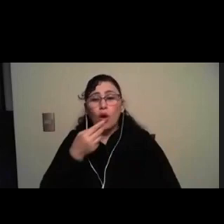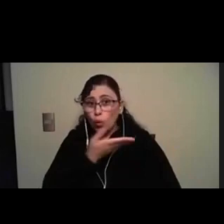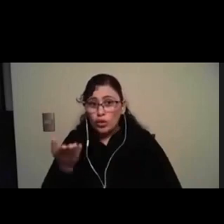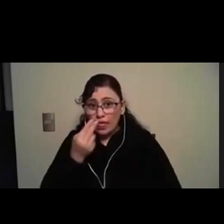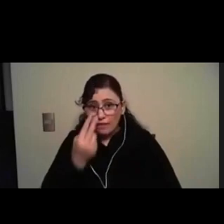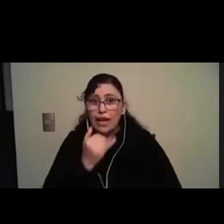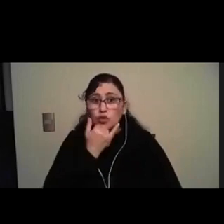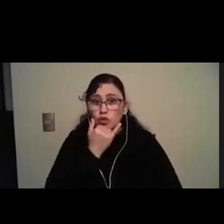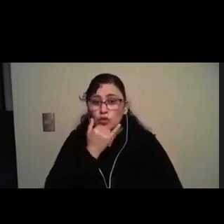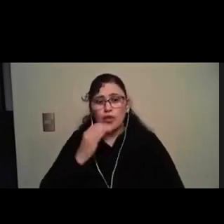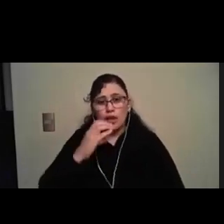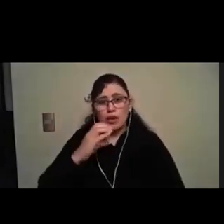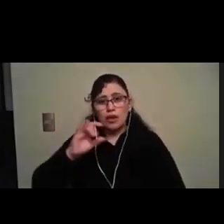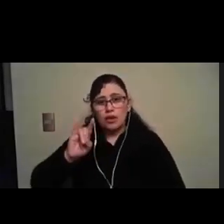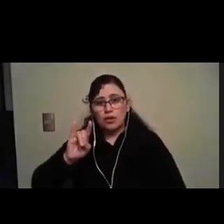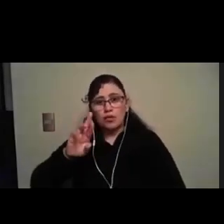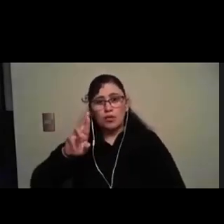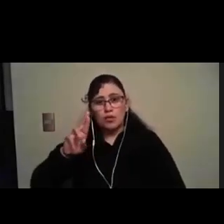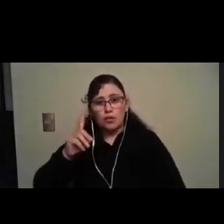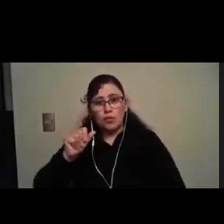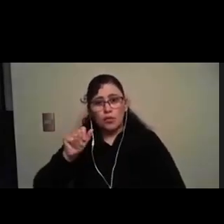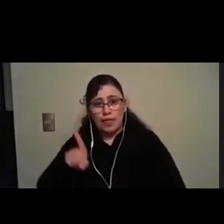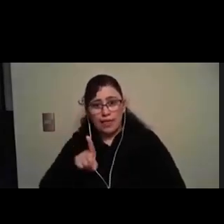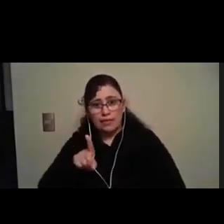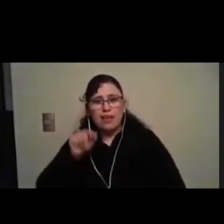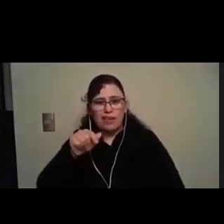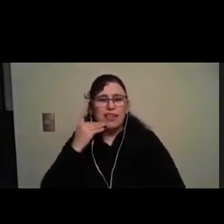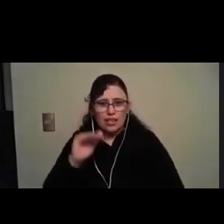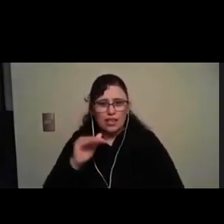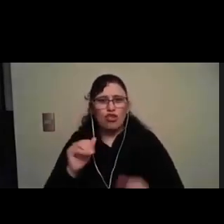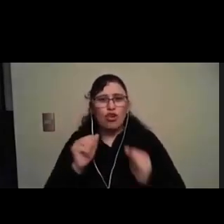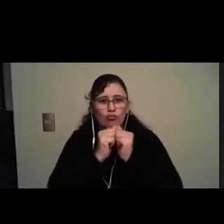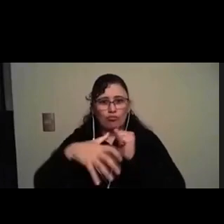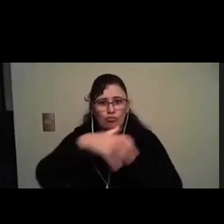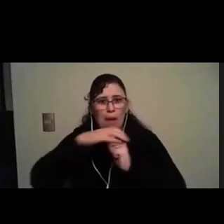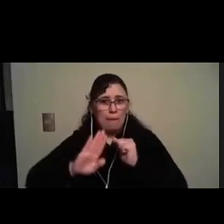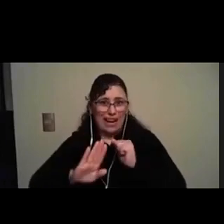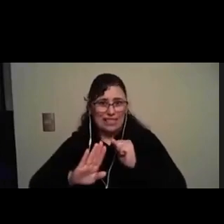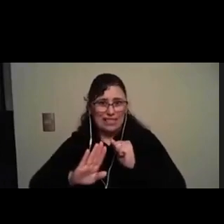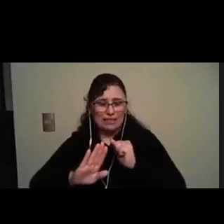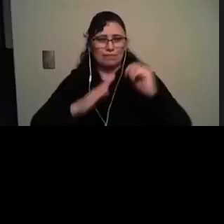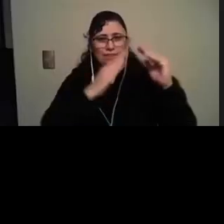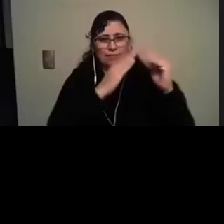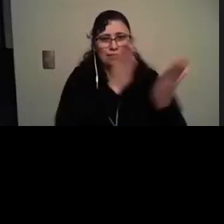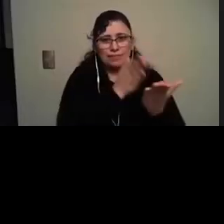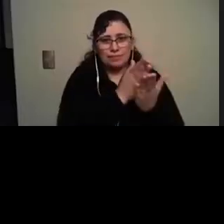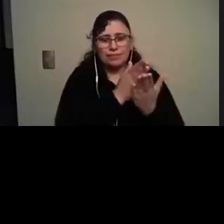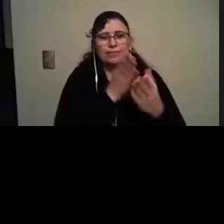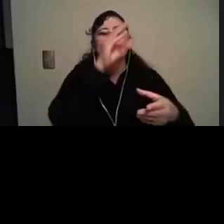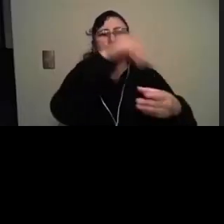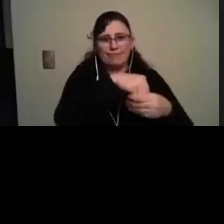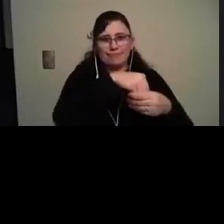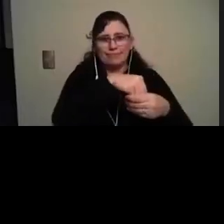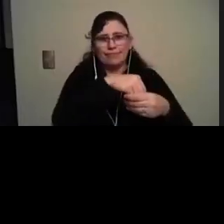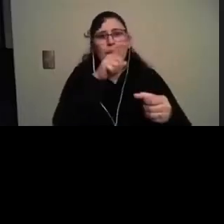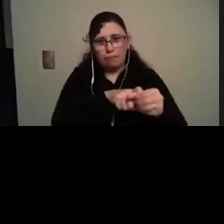porque clínicamente se grafica ahí un niño con parálisis cerebral, ¿de acuerdo? En el colegio, ¿ya? Entonces, para poder